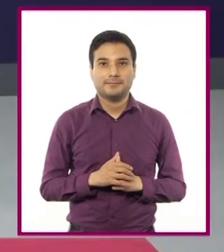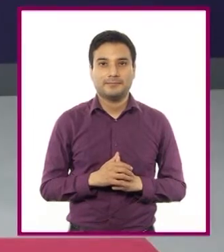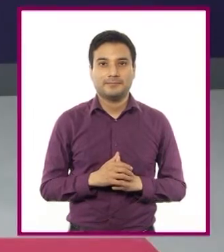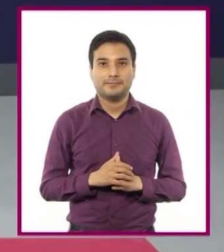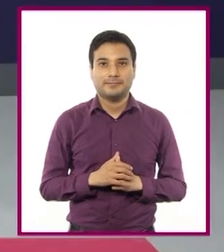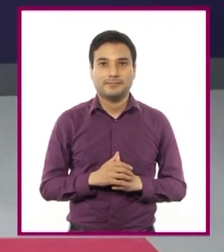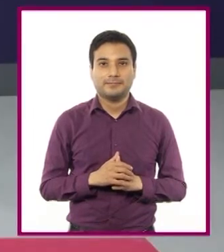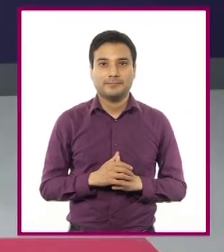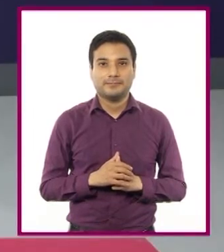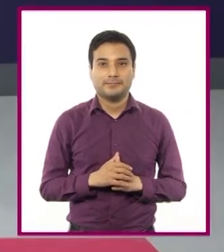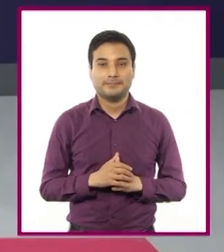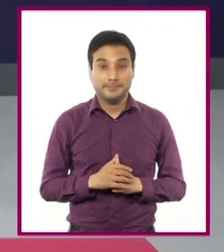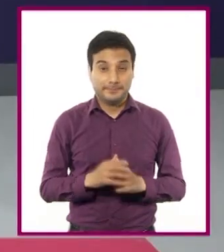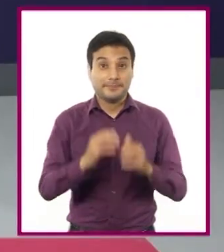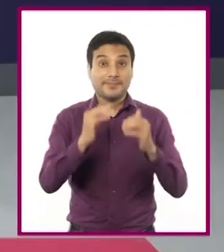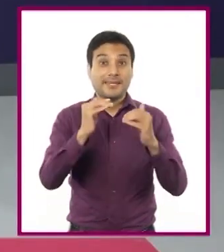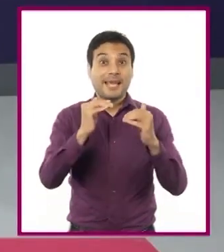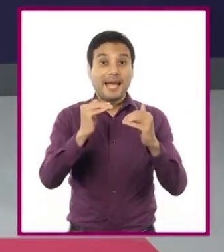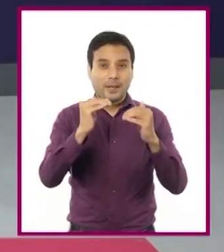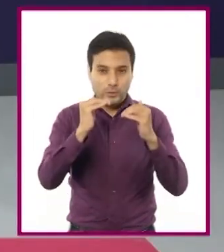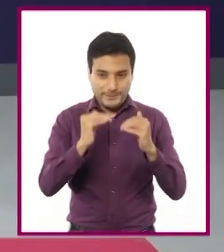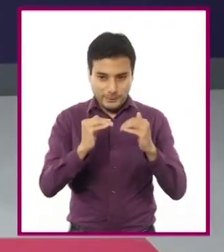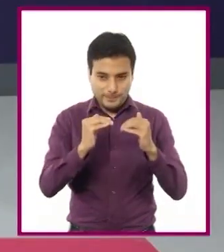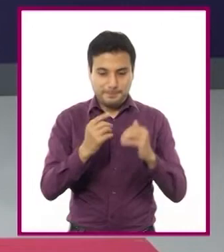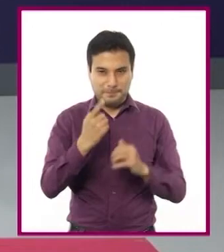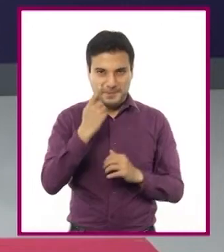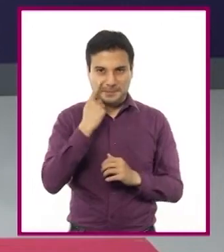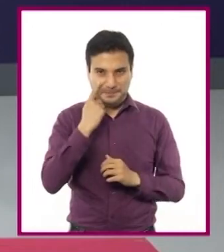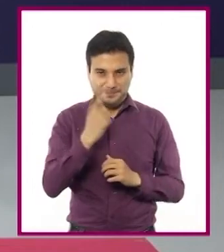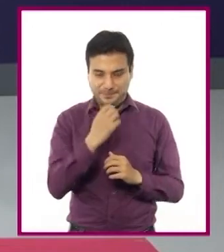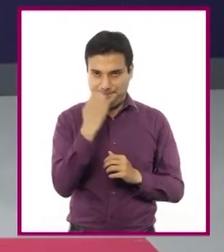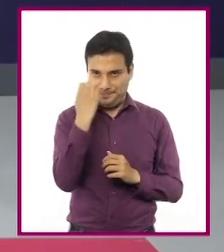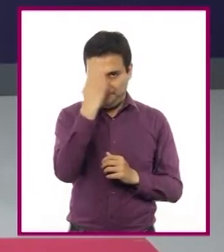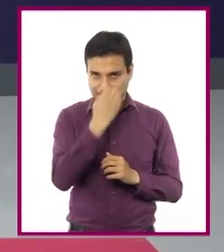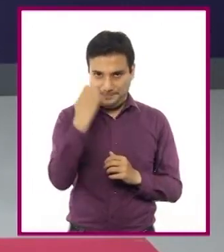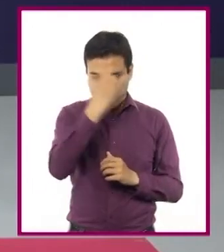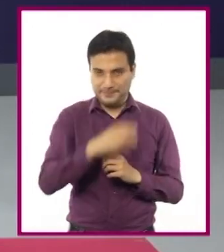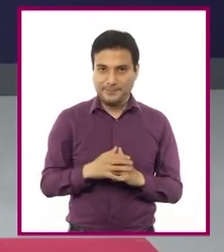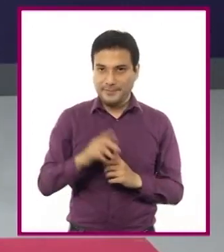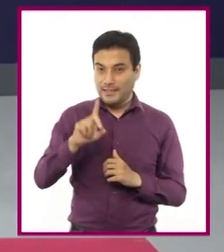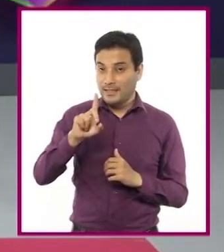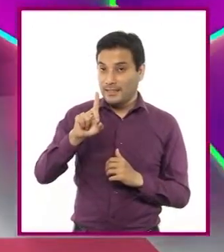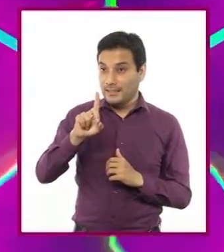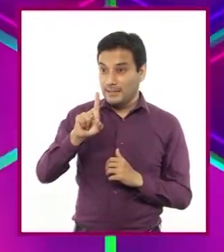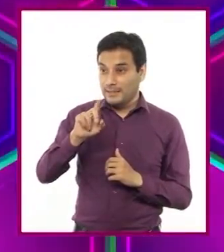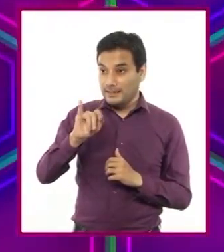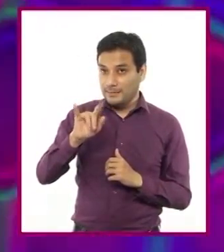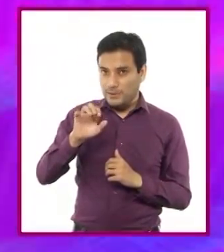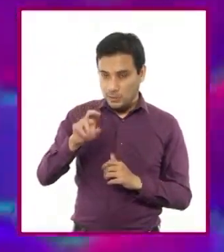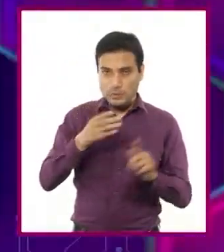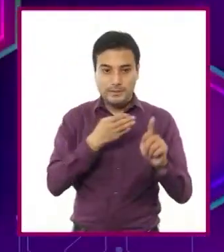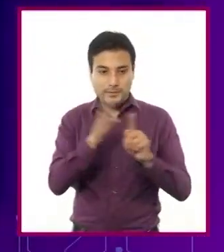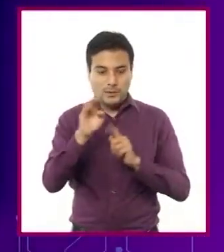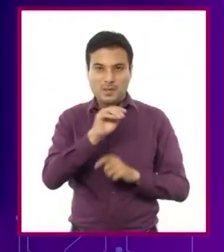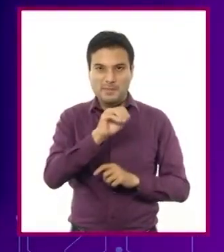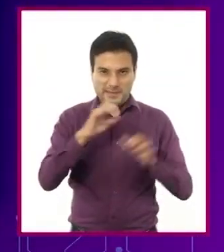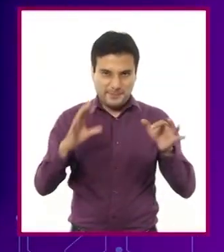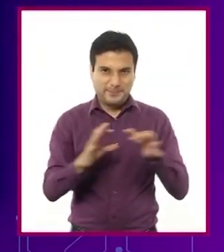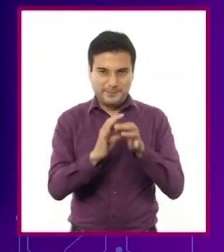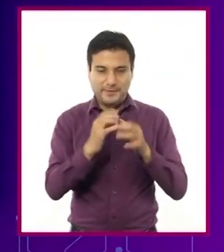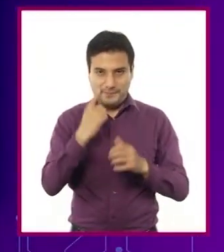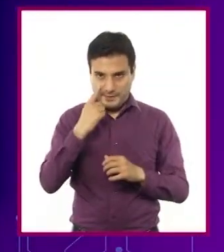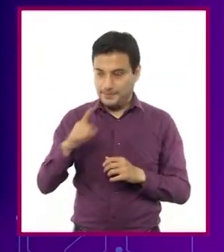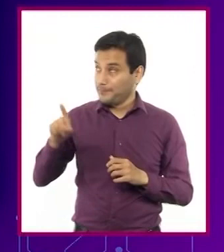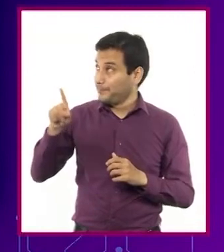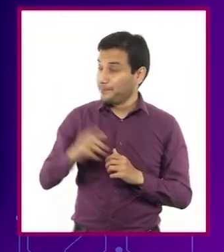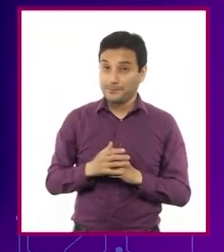A continuación, se ve la relación entre las medidas de dispersión del rango y la desviación media. En la gráfica se